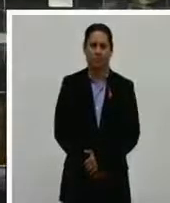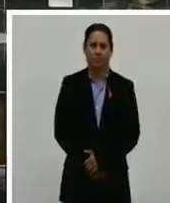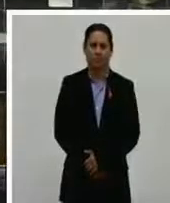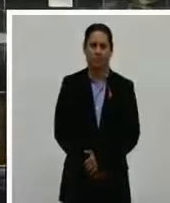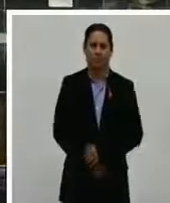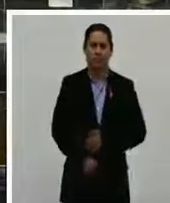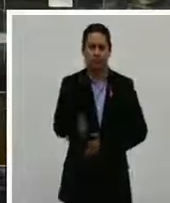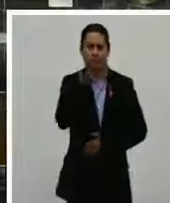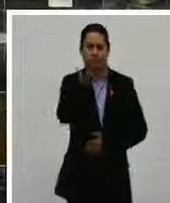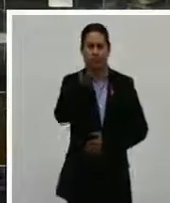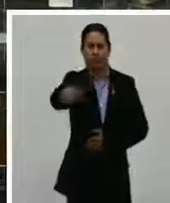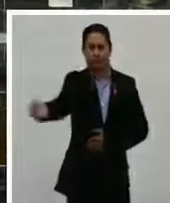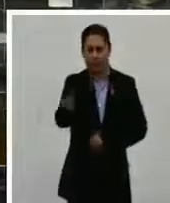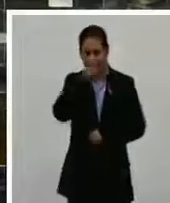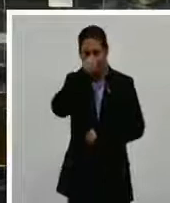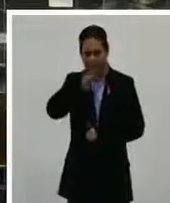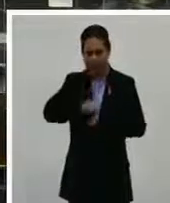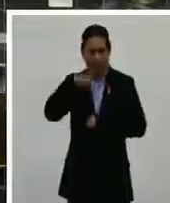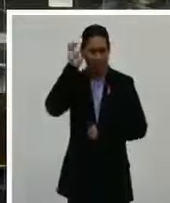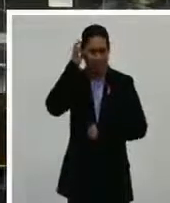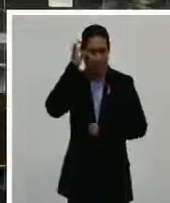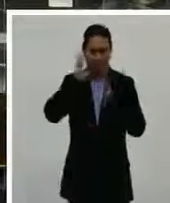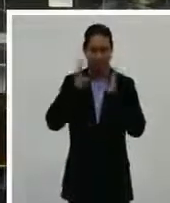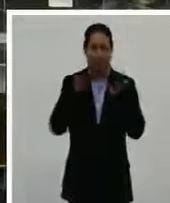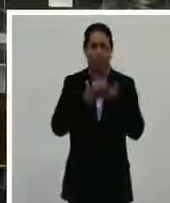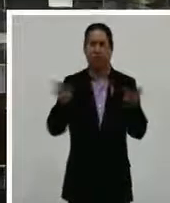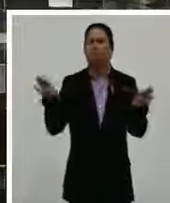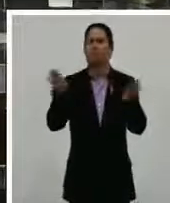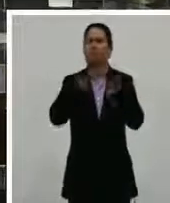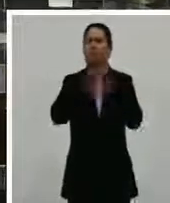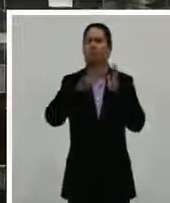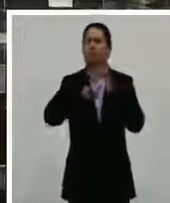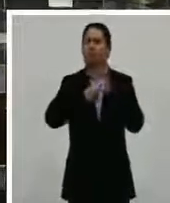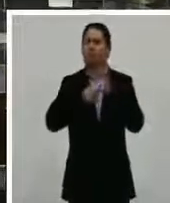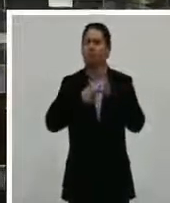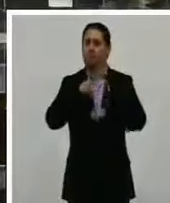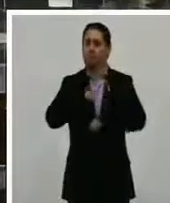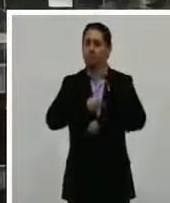solicito a la secretaria cierre el sistema electrónico